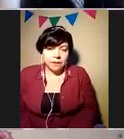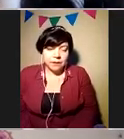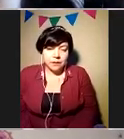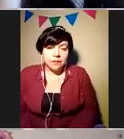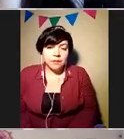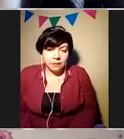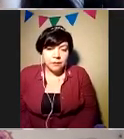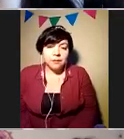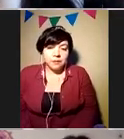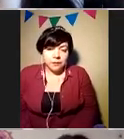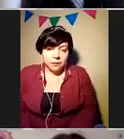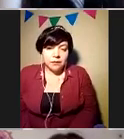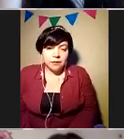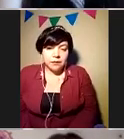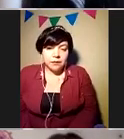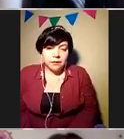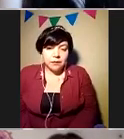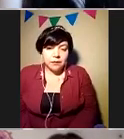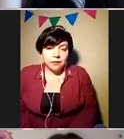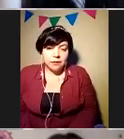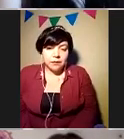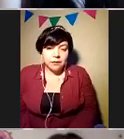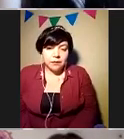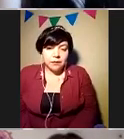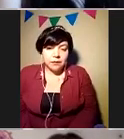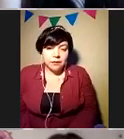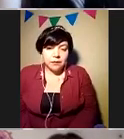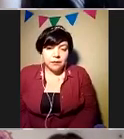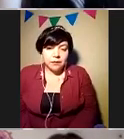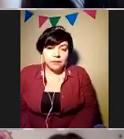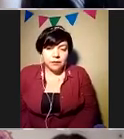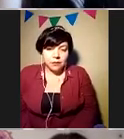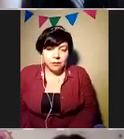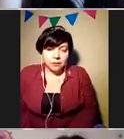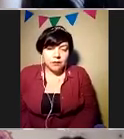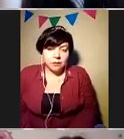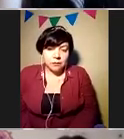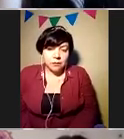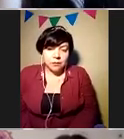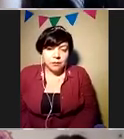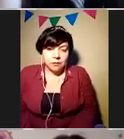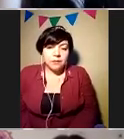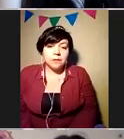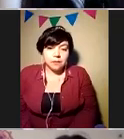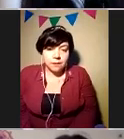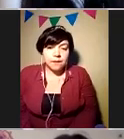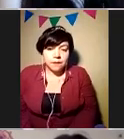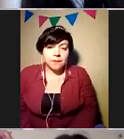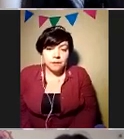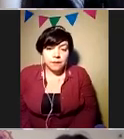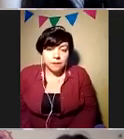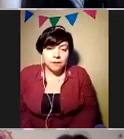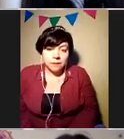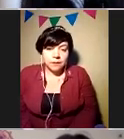comenzó a ser todo más consciente. En junio a julio del año pasado, la dueña de la